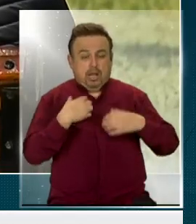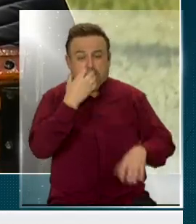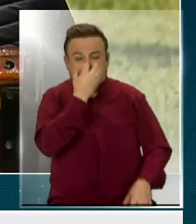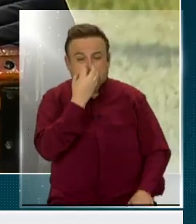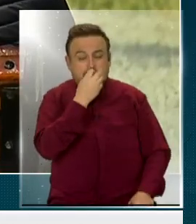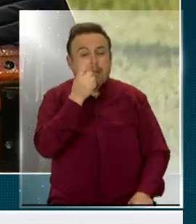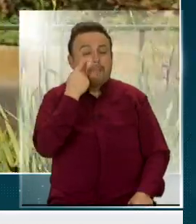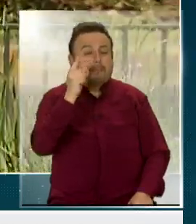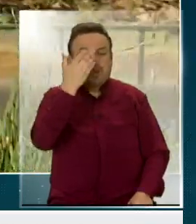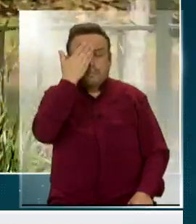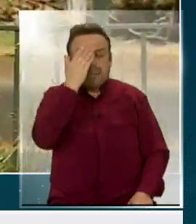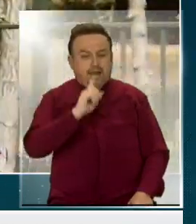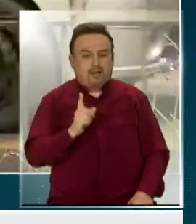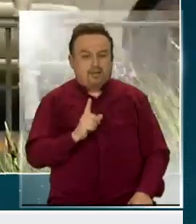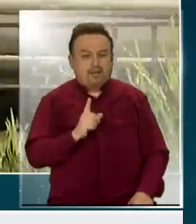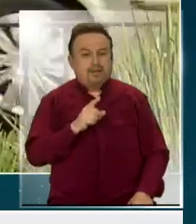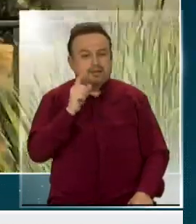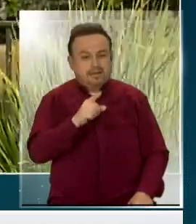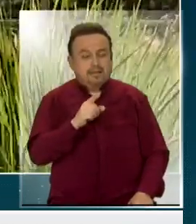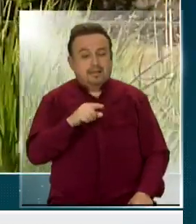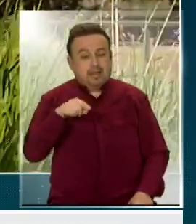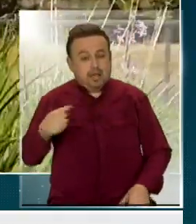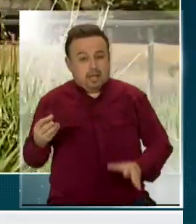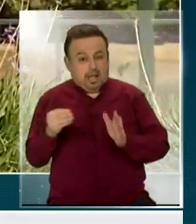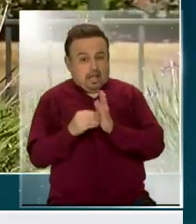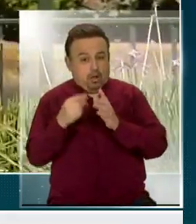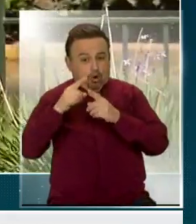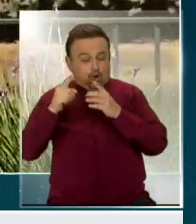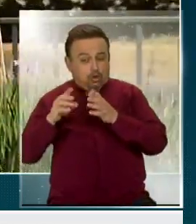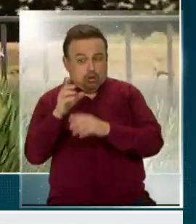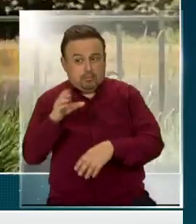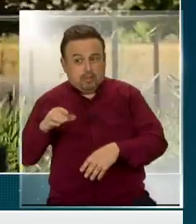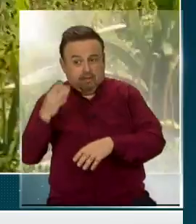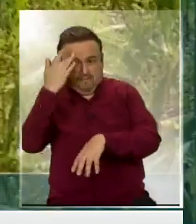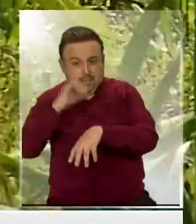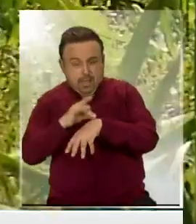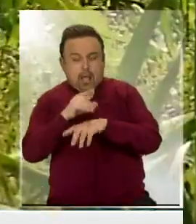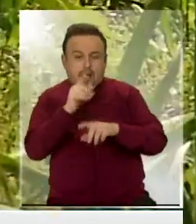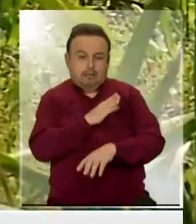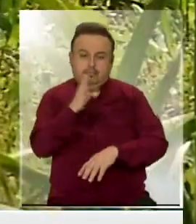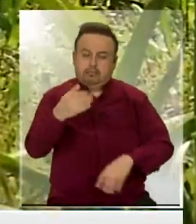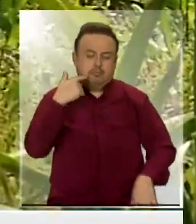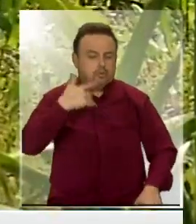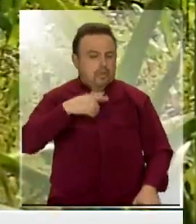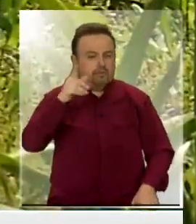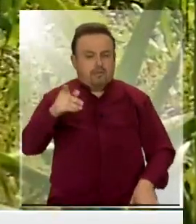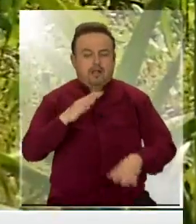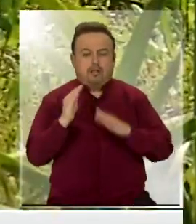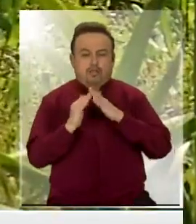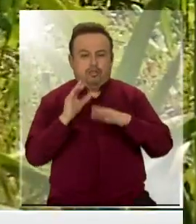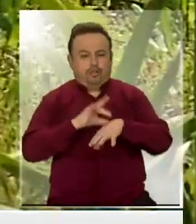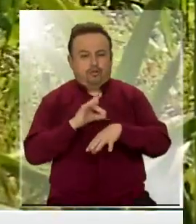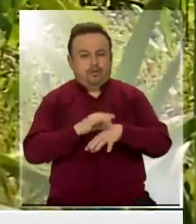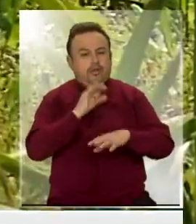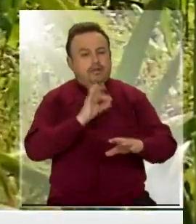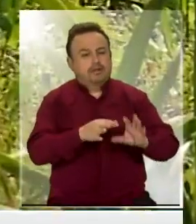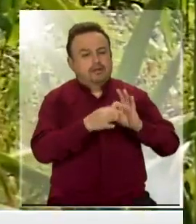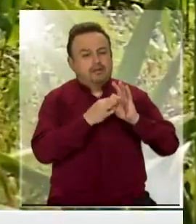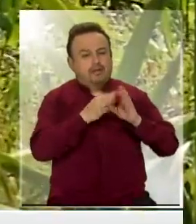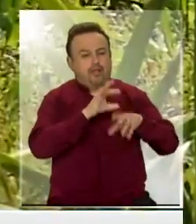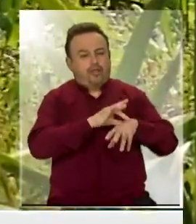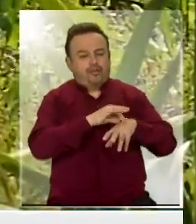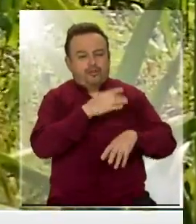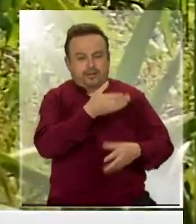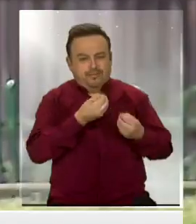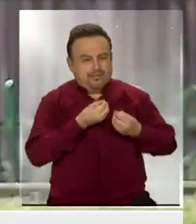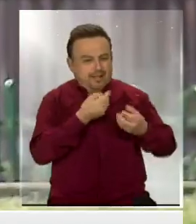pero no me siento mal. Entonces se agrega esos síntomas o hay otras personas enfermas, ahí usted es importante que consulte. Doctora María Teresa Parada, muchas gracias